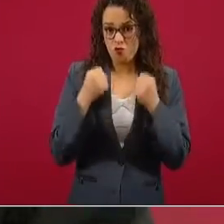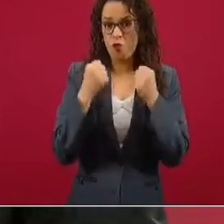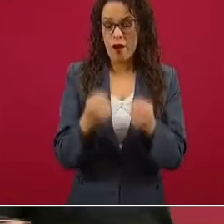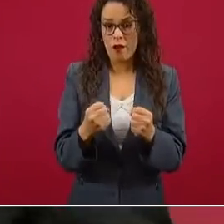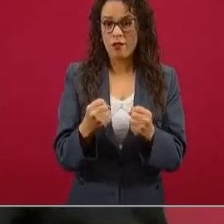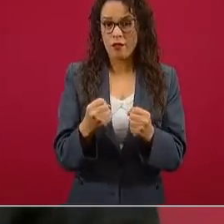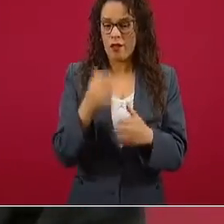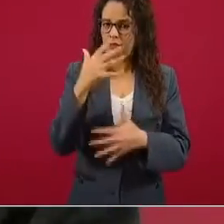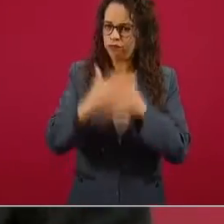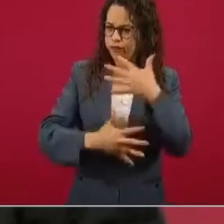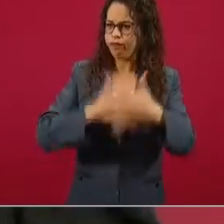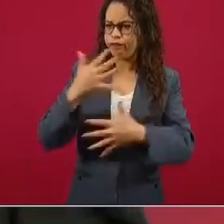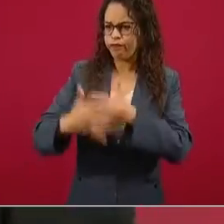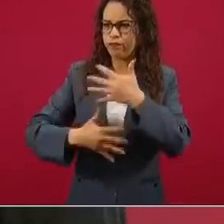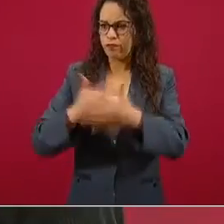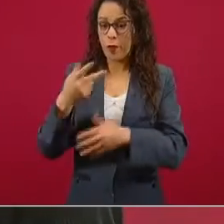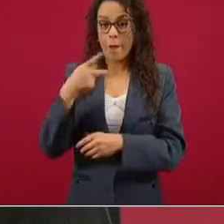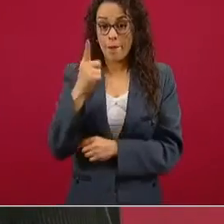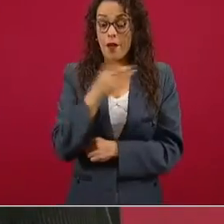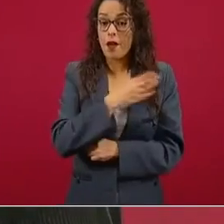afortunadamente no ha sido así,